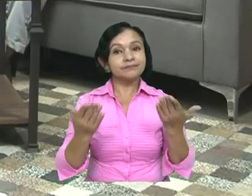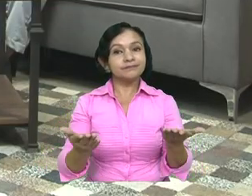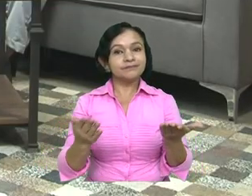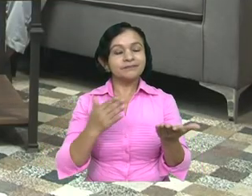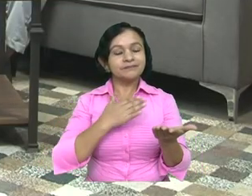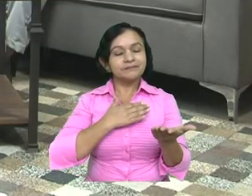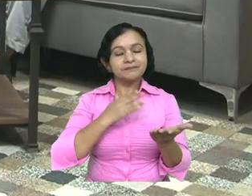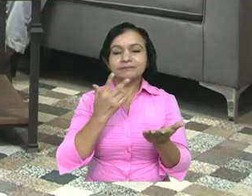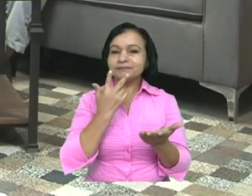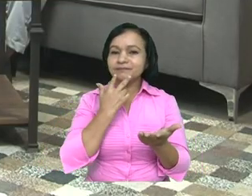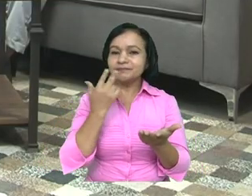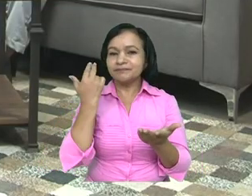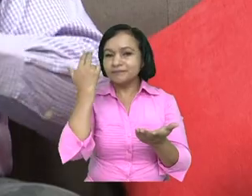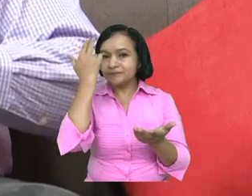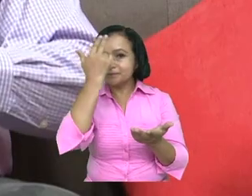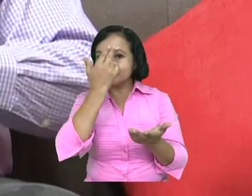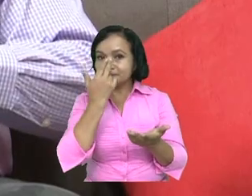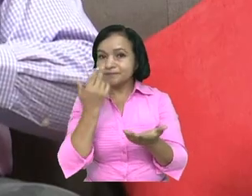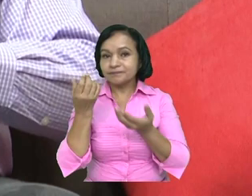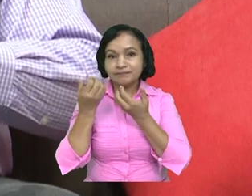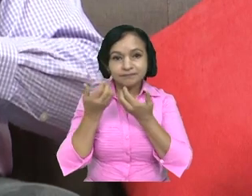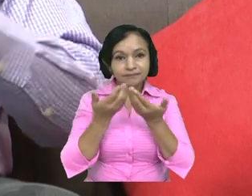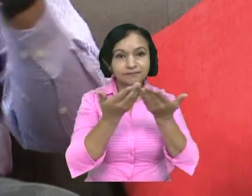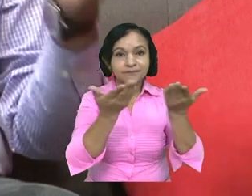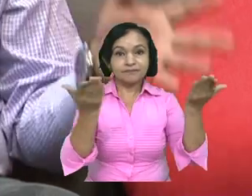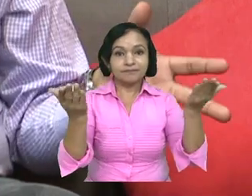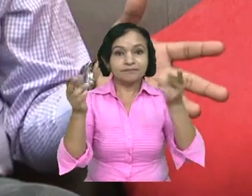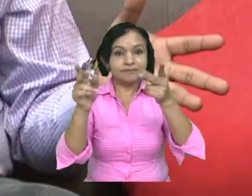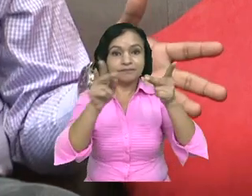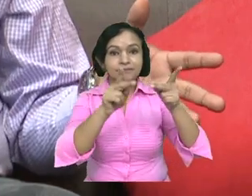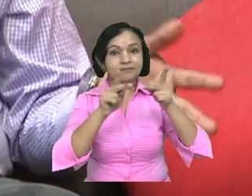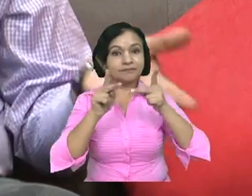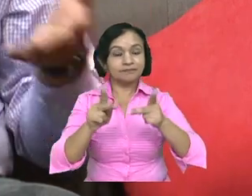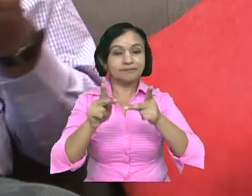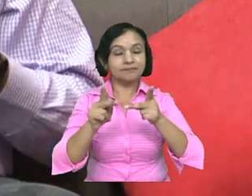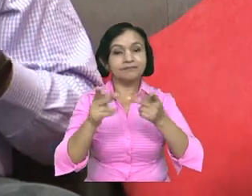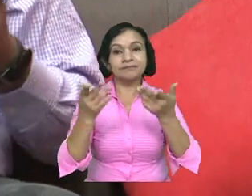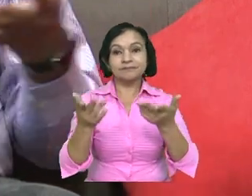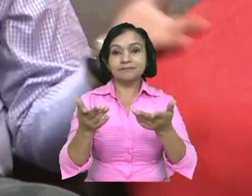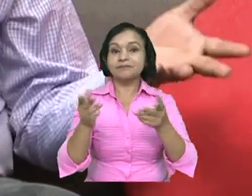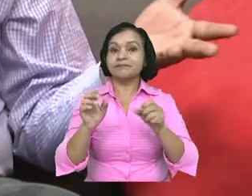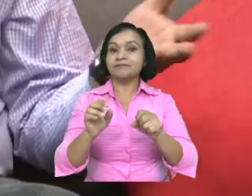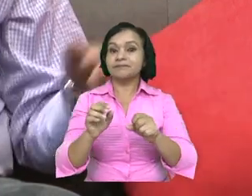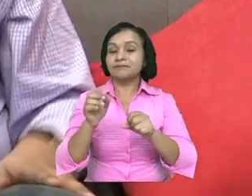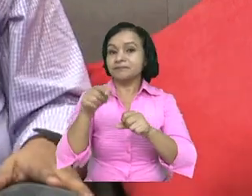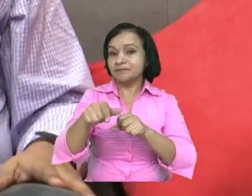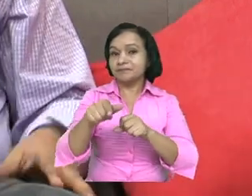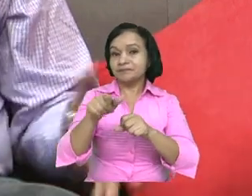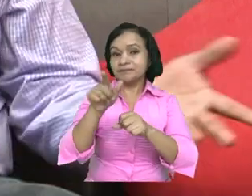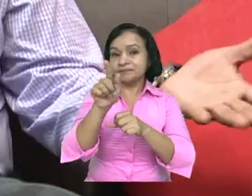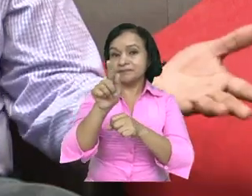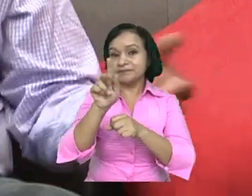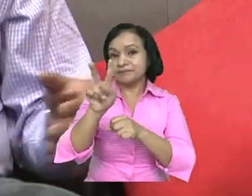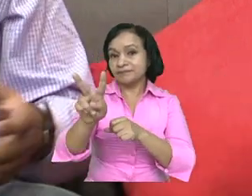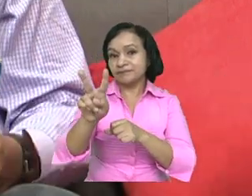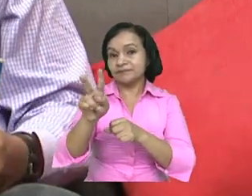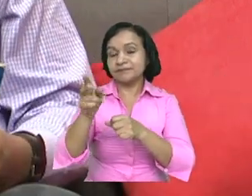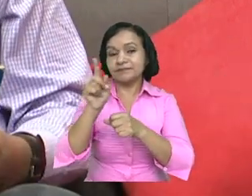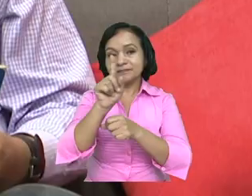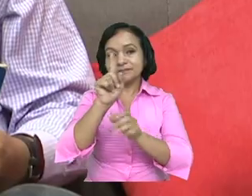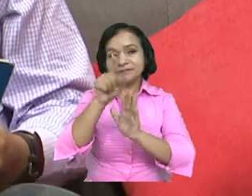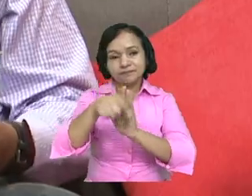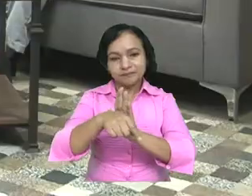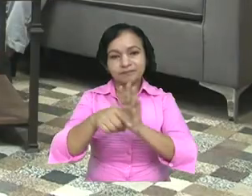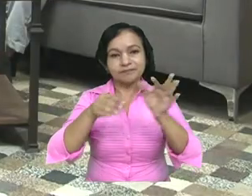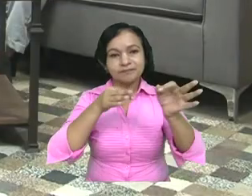parte no tengo más preguntas. Si usted quisiera compartir un mensaje con nuestra audiencia, pues tiene las cámaras y el espacio del canal parlamentario para hacerlo y un minuto